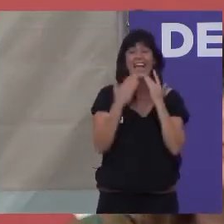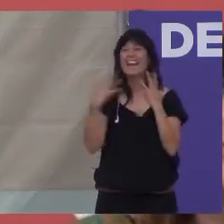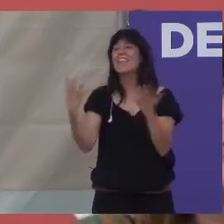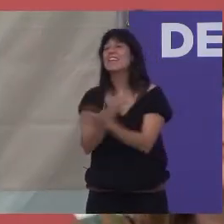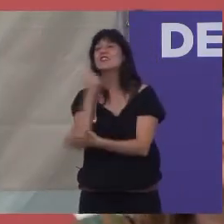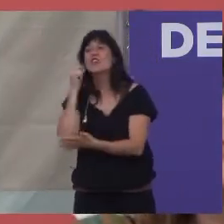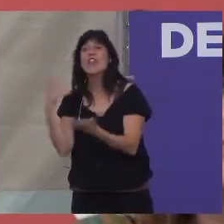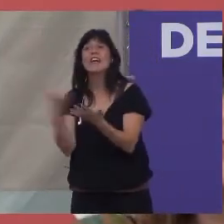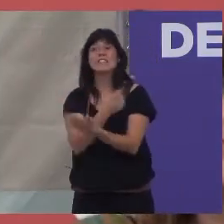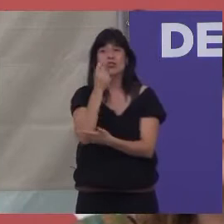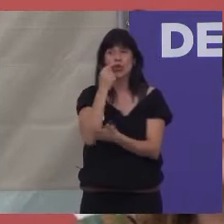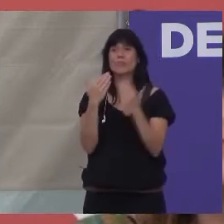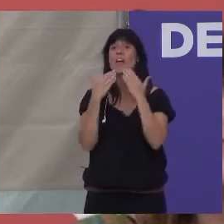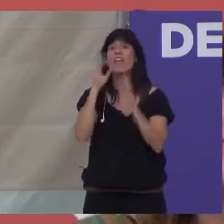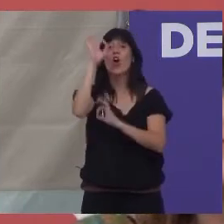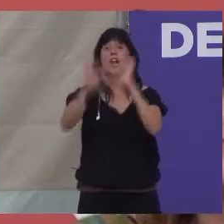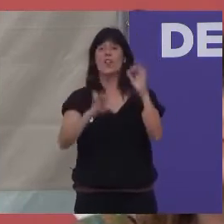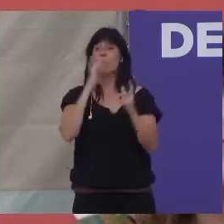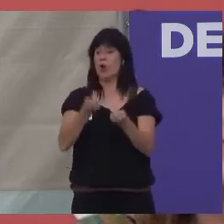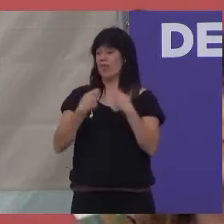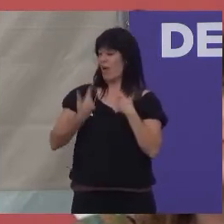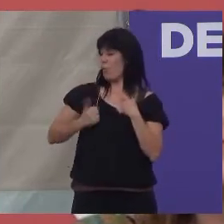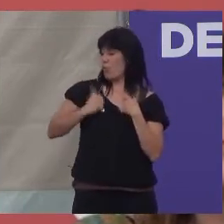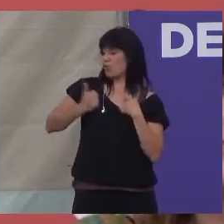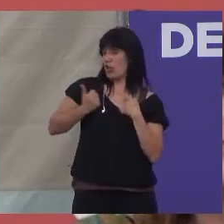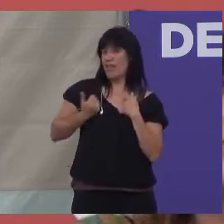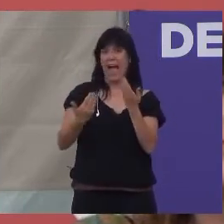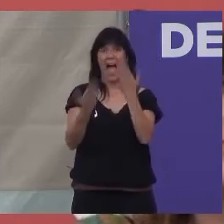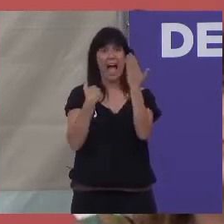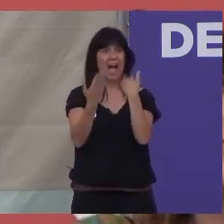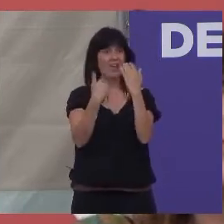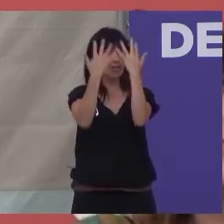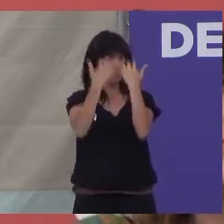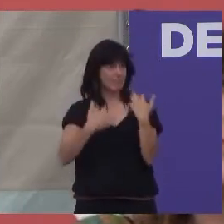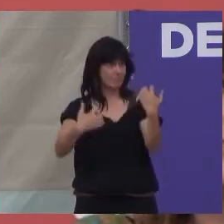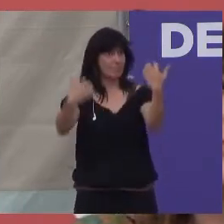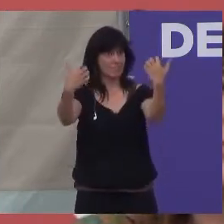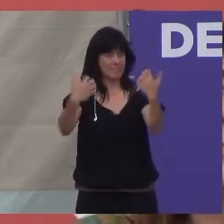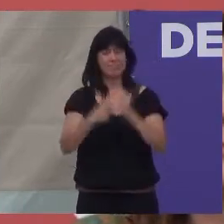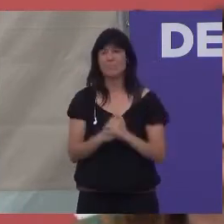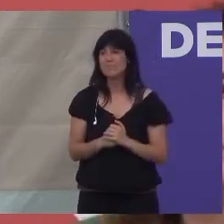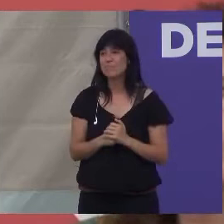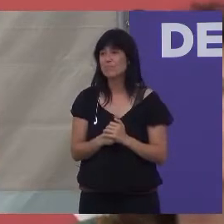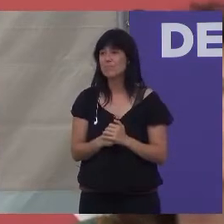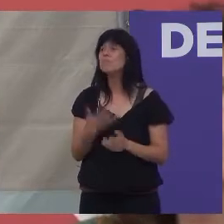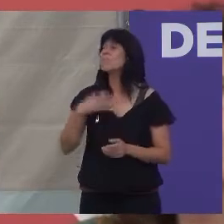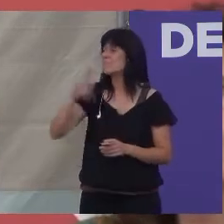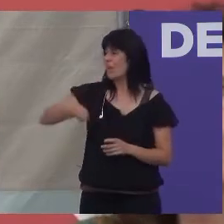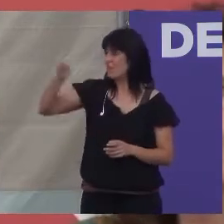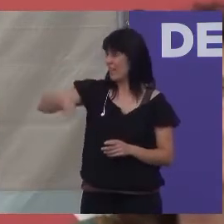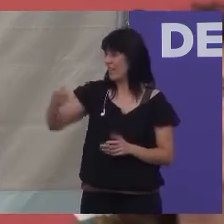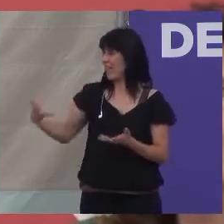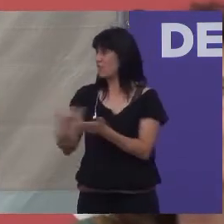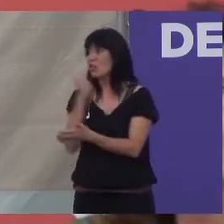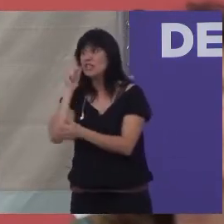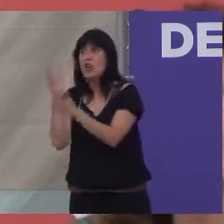todos. Gracias a la organización por la oportunidad que nos da de dirigirnos en esta asamblea. Felicitar a todas mis